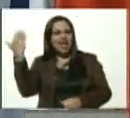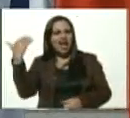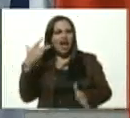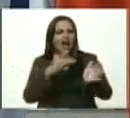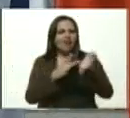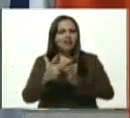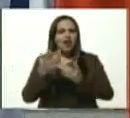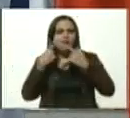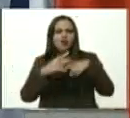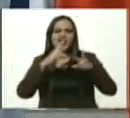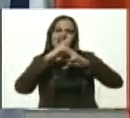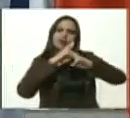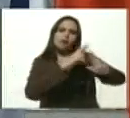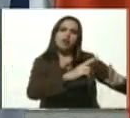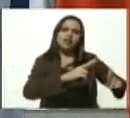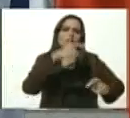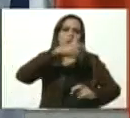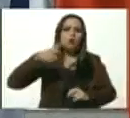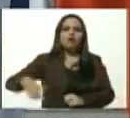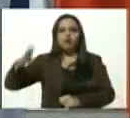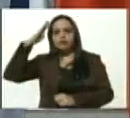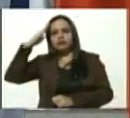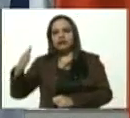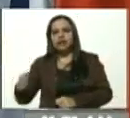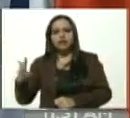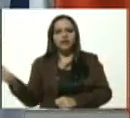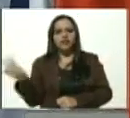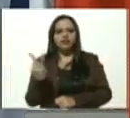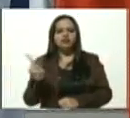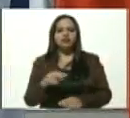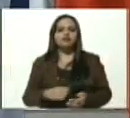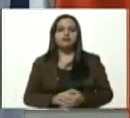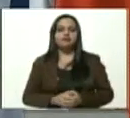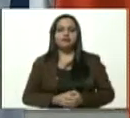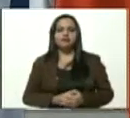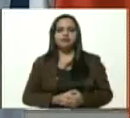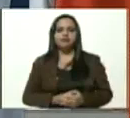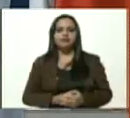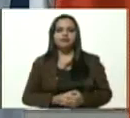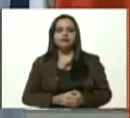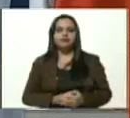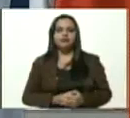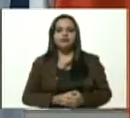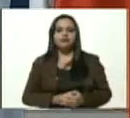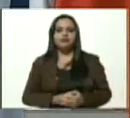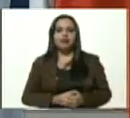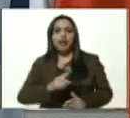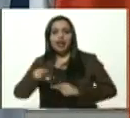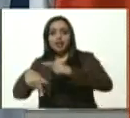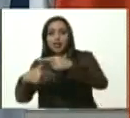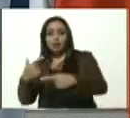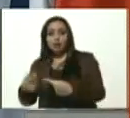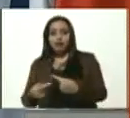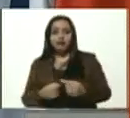respuesta cívico-militar de la nación venezolana. Obviamente, después de ese intento, hemos pasado